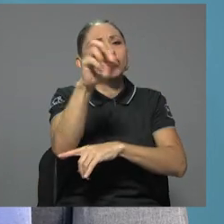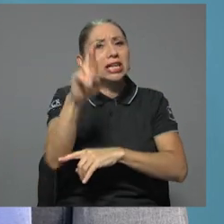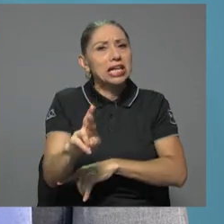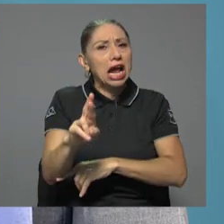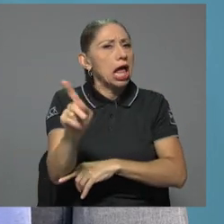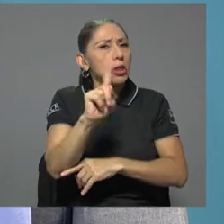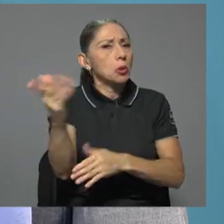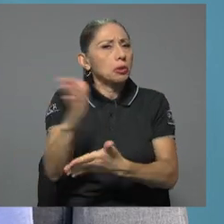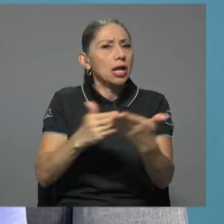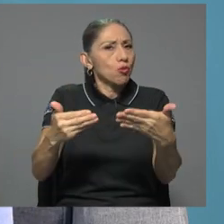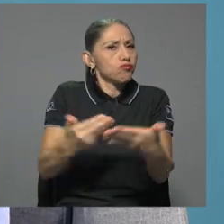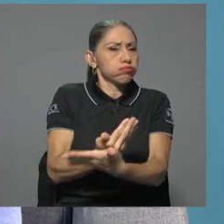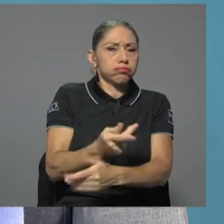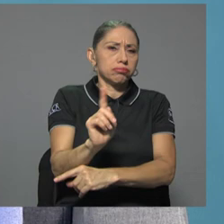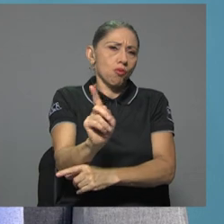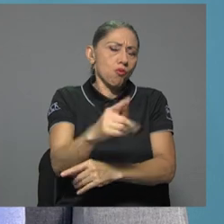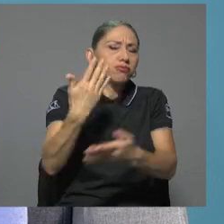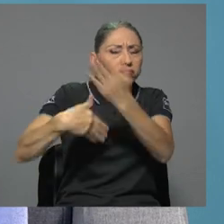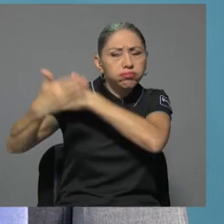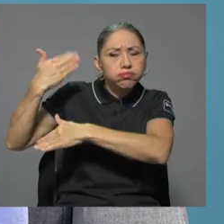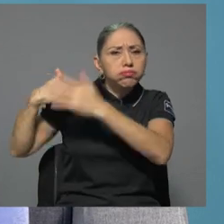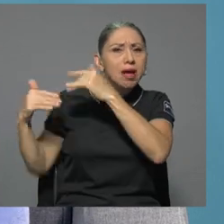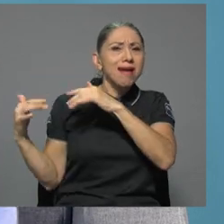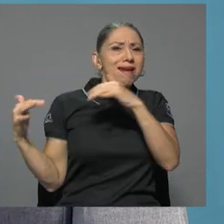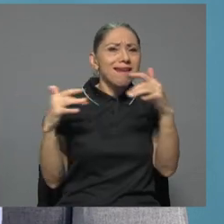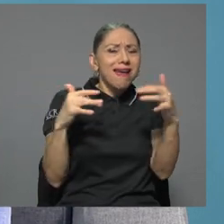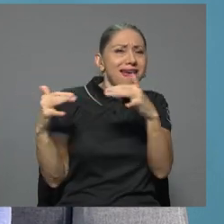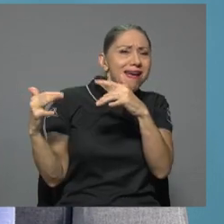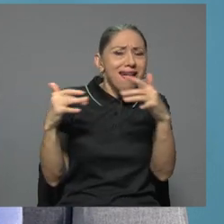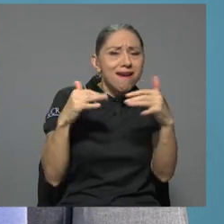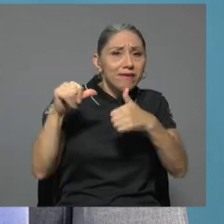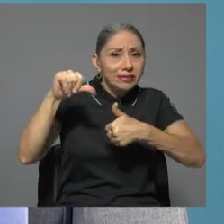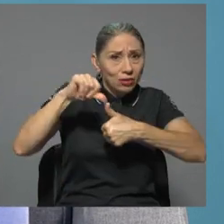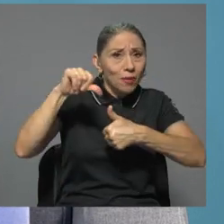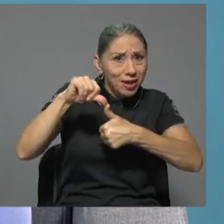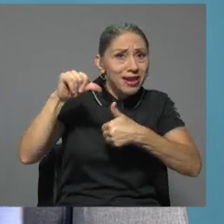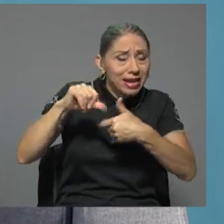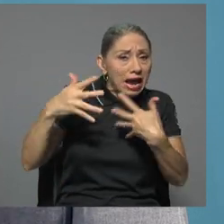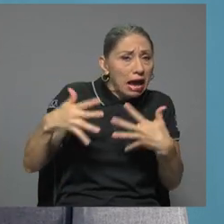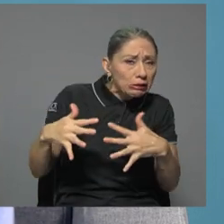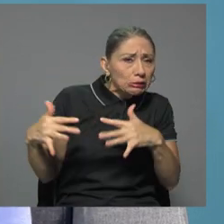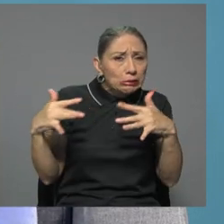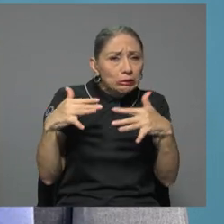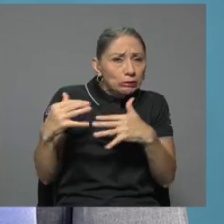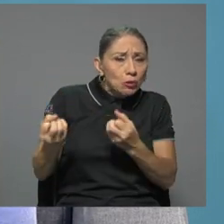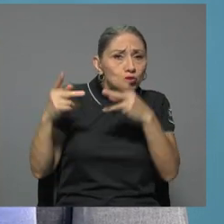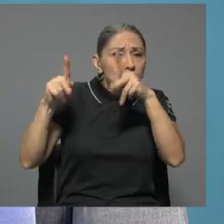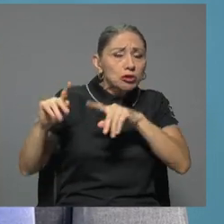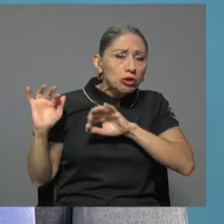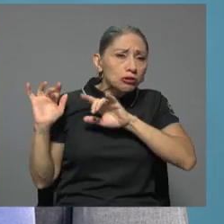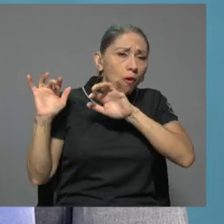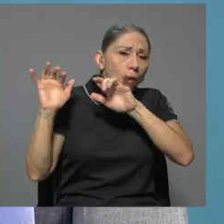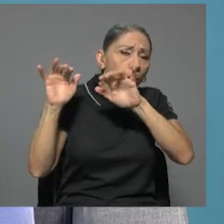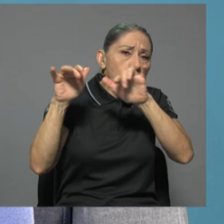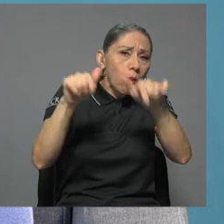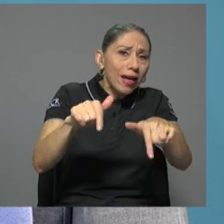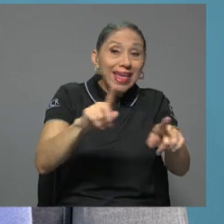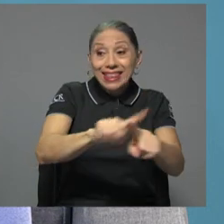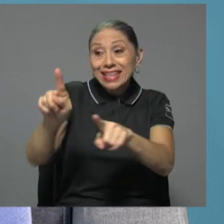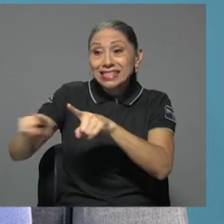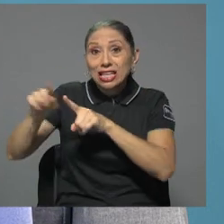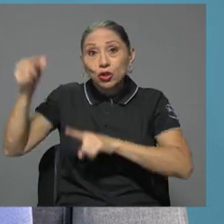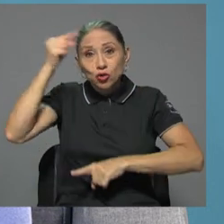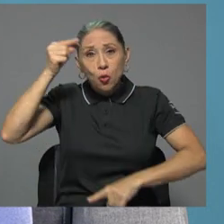reciente verdad lo vivimos durante la guerra de la gente incidencia entró américa pero con todas las distintas dictaduras que hubo en